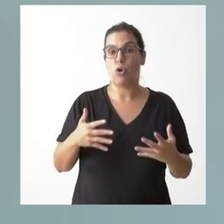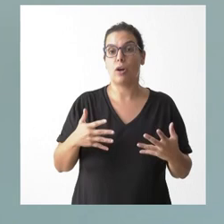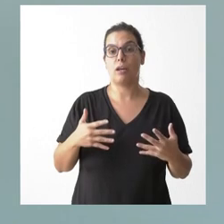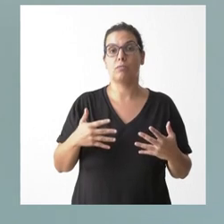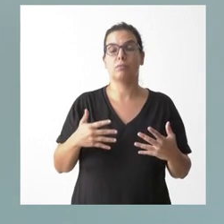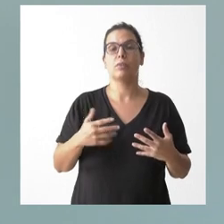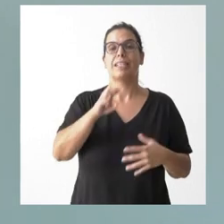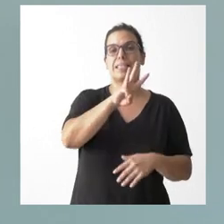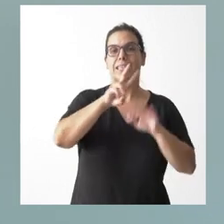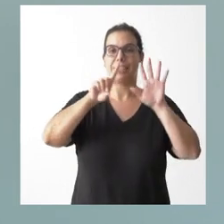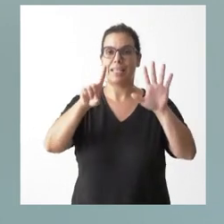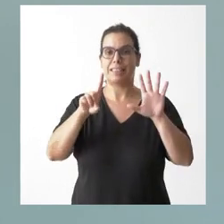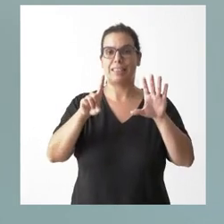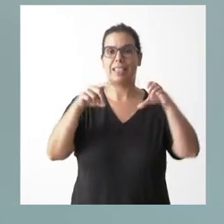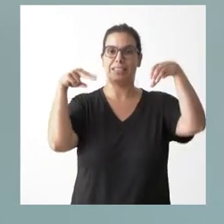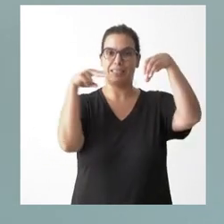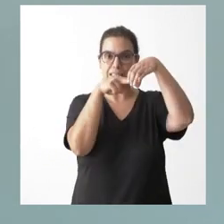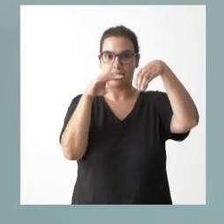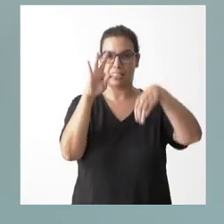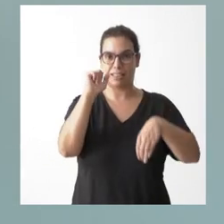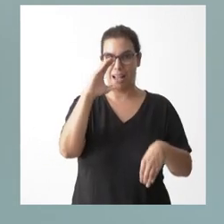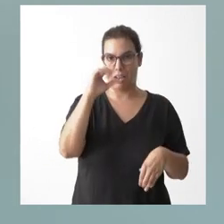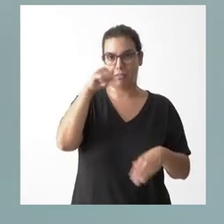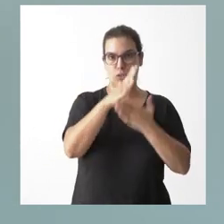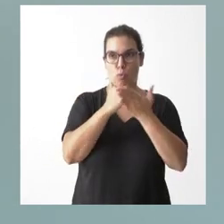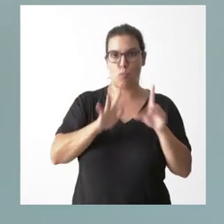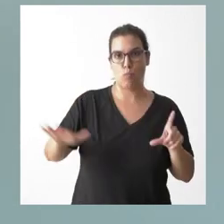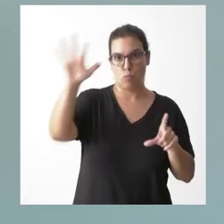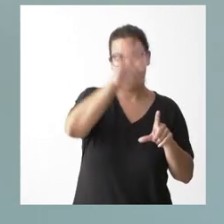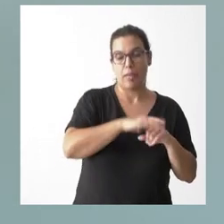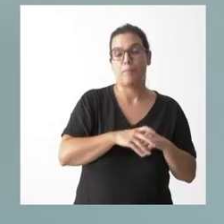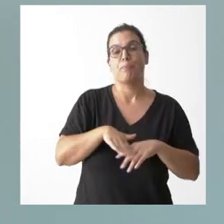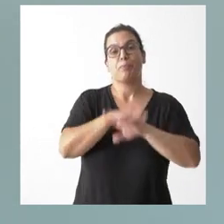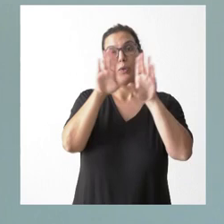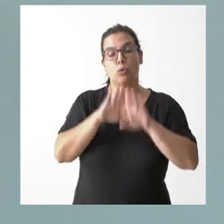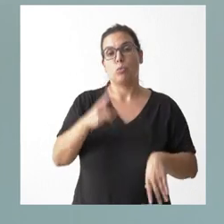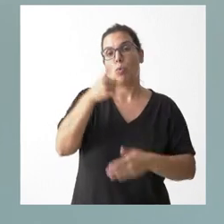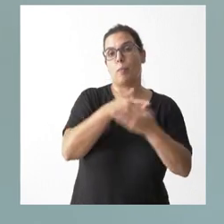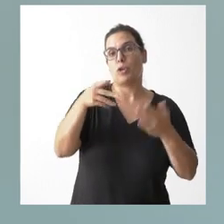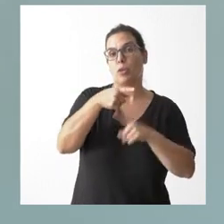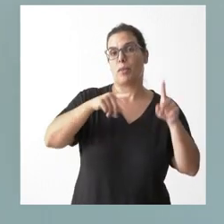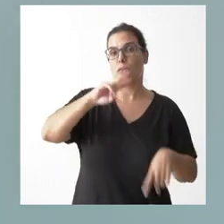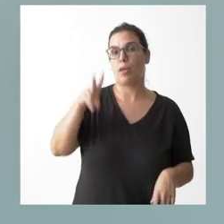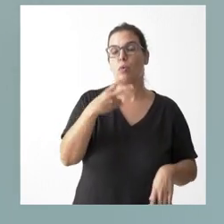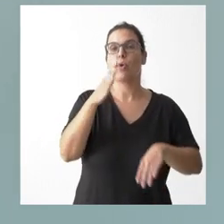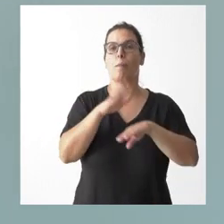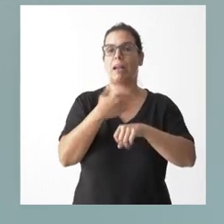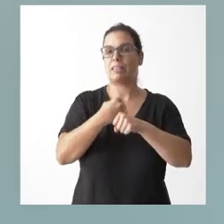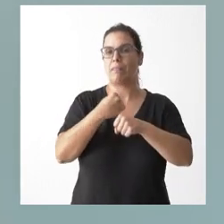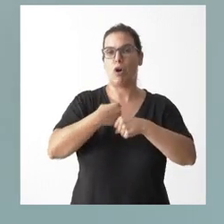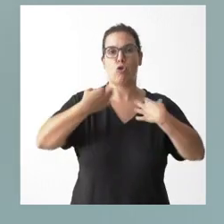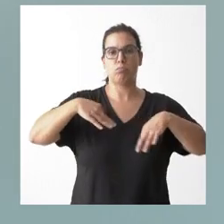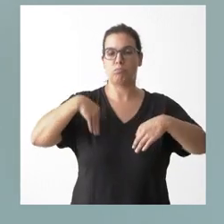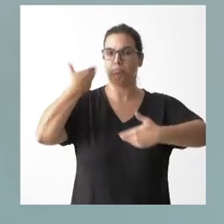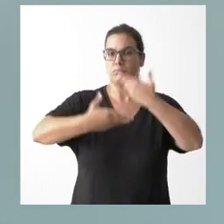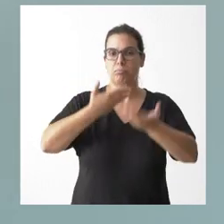actuaciones 36 TAC en nuestra comunidad. Y finalmente, 1,5 millones de euros para la actividad ordinaria en diversos